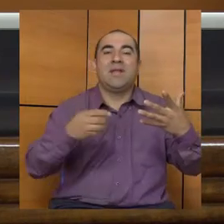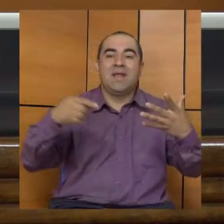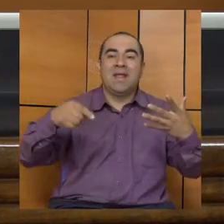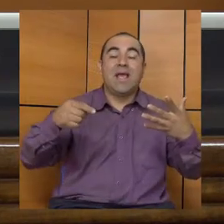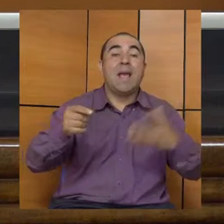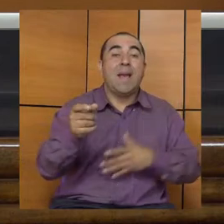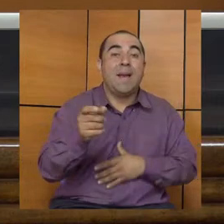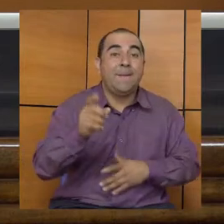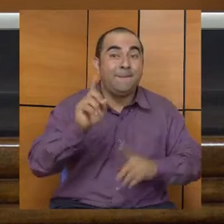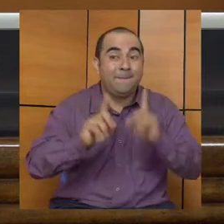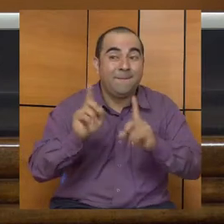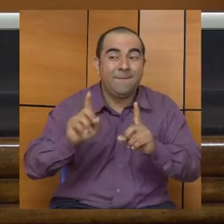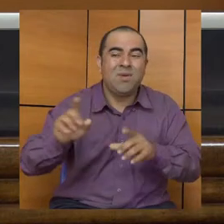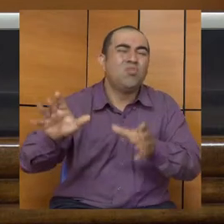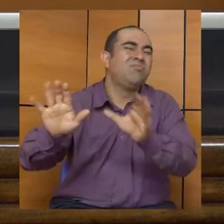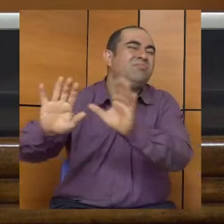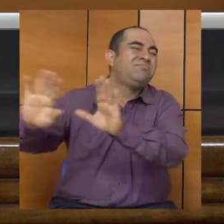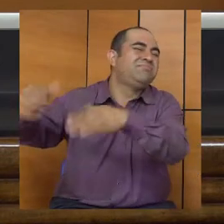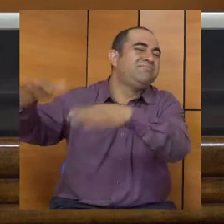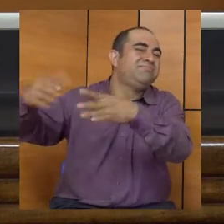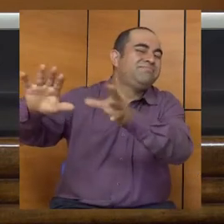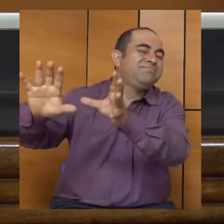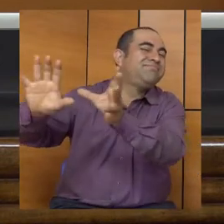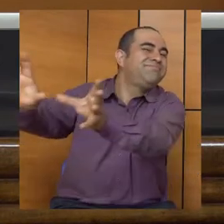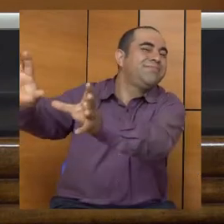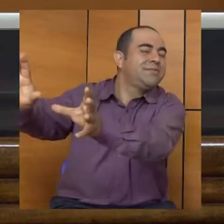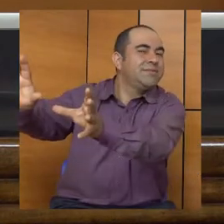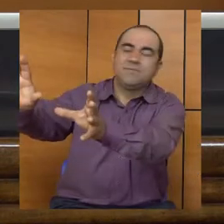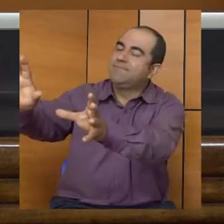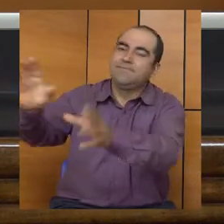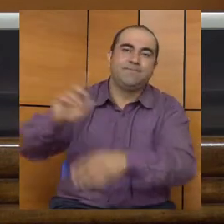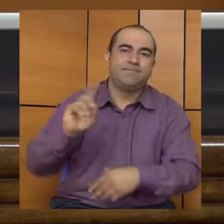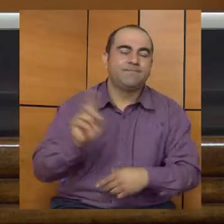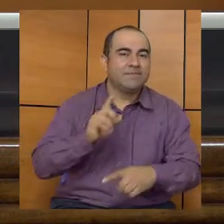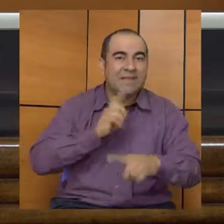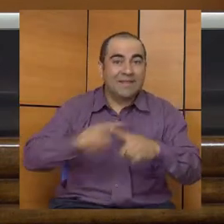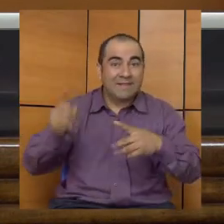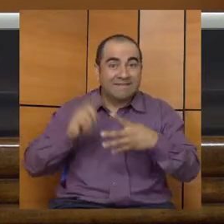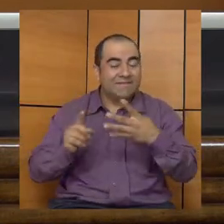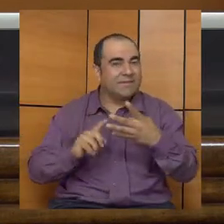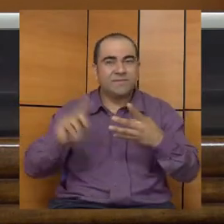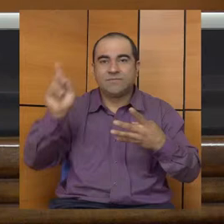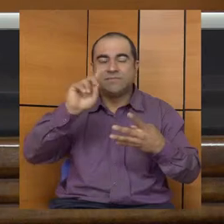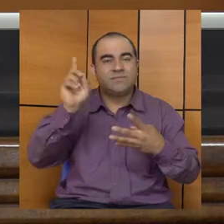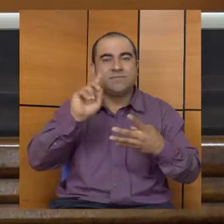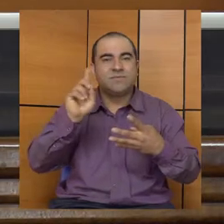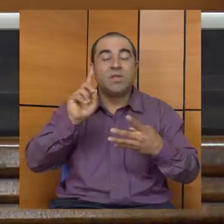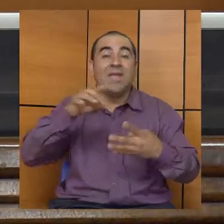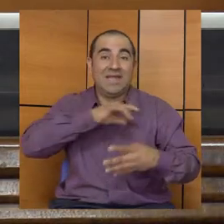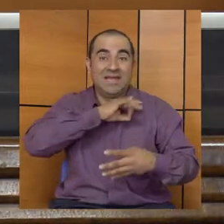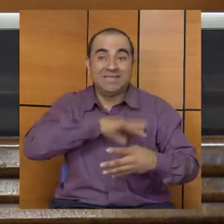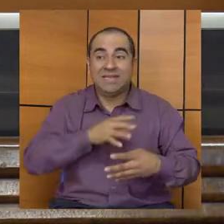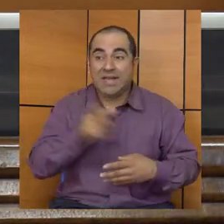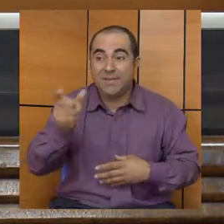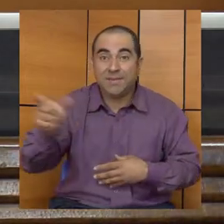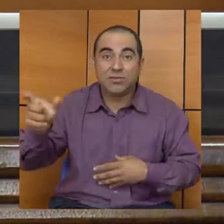aislar a un segmento cada vez más grande de la población en Chile, por los resultados que ustedes muestran ahí son